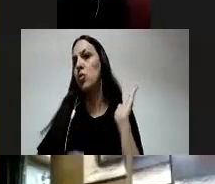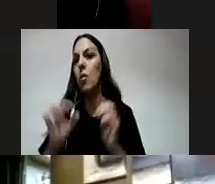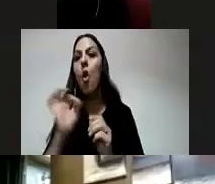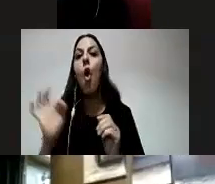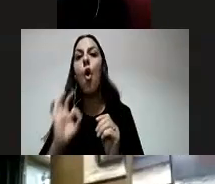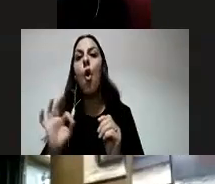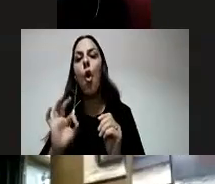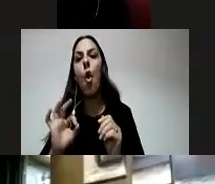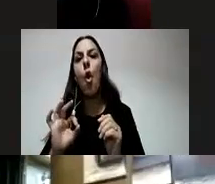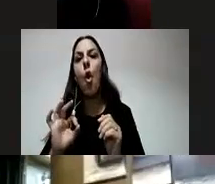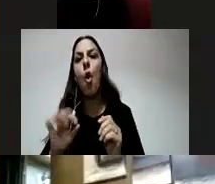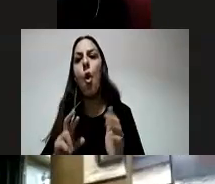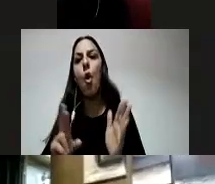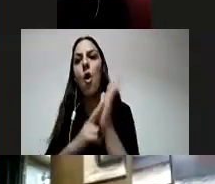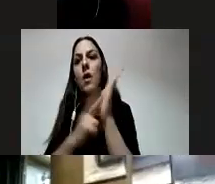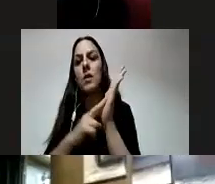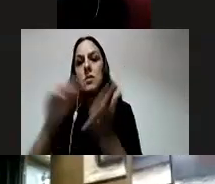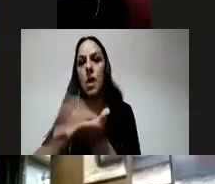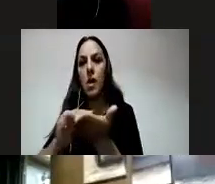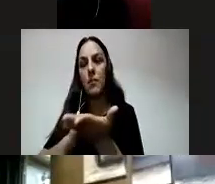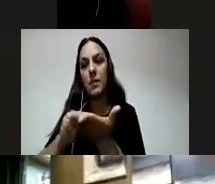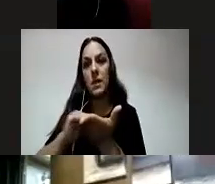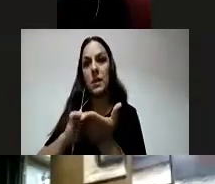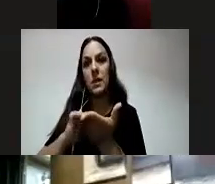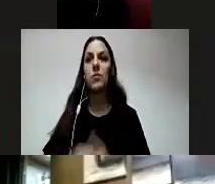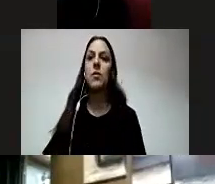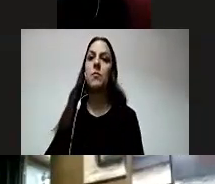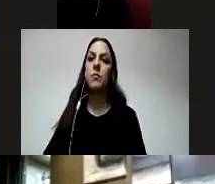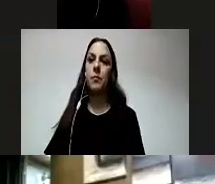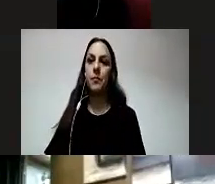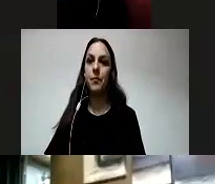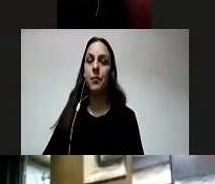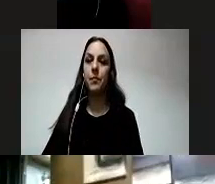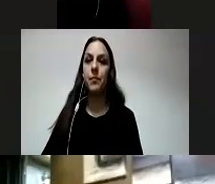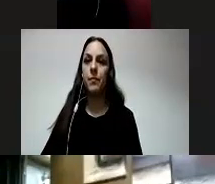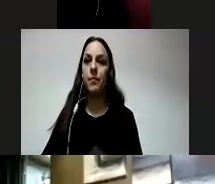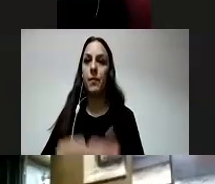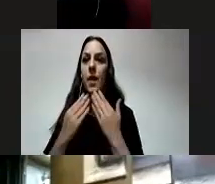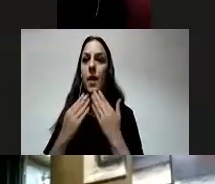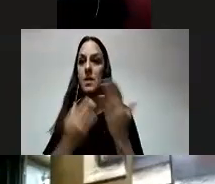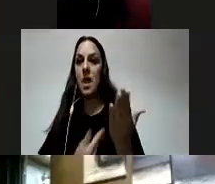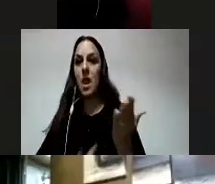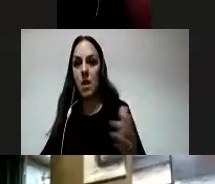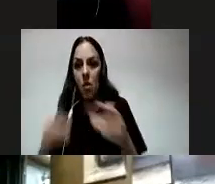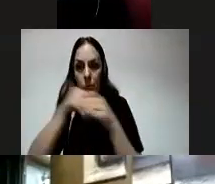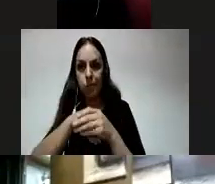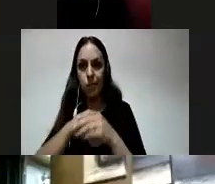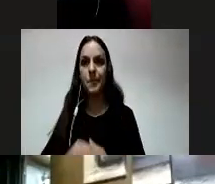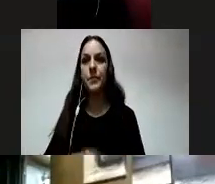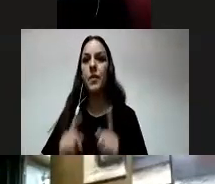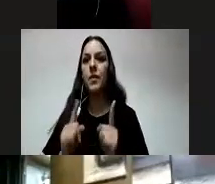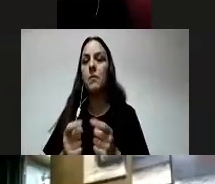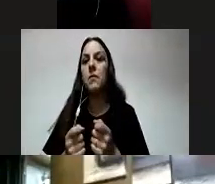una reglamentación administrativa por intermedio del Estado, y que permite a los jueces